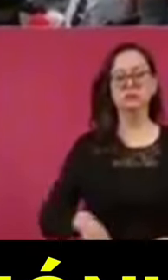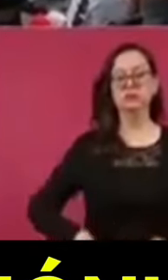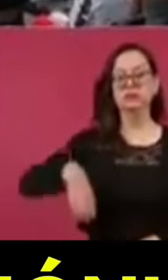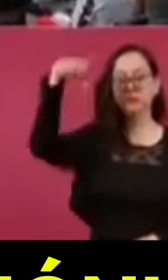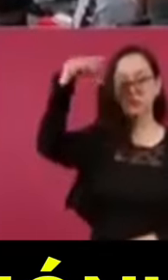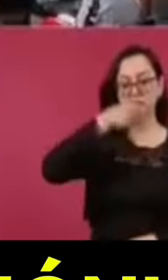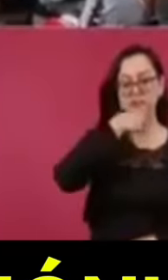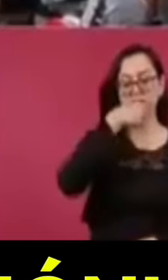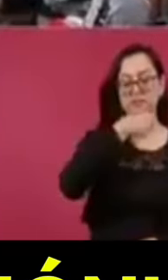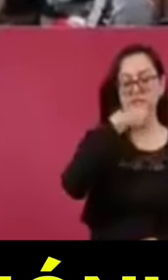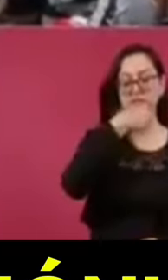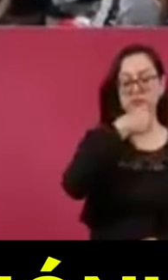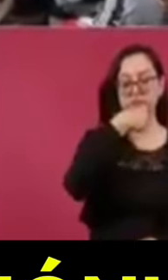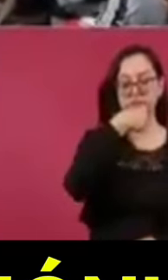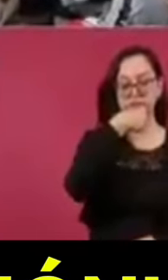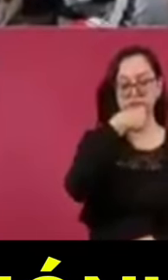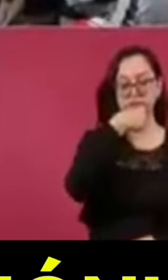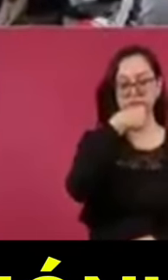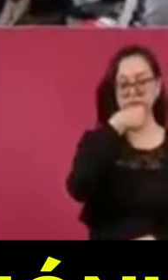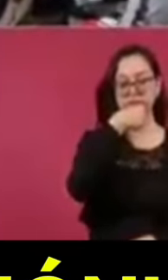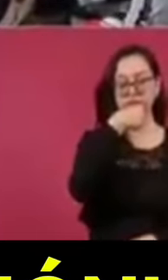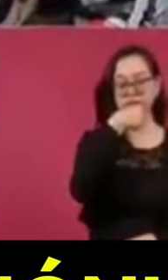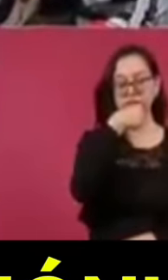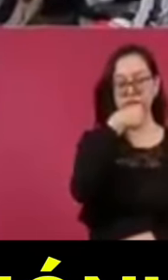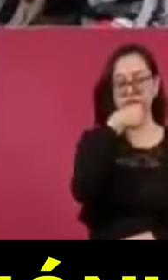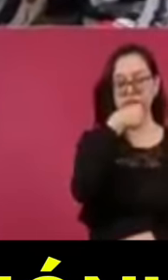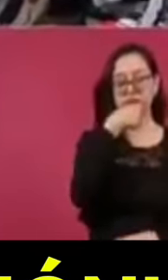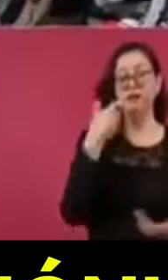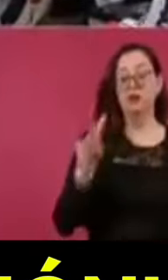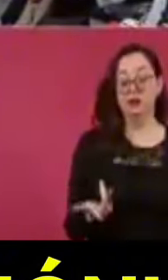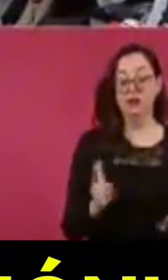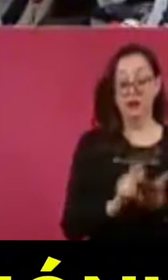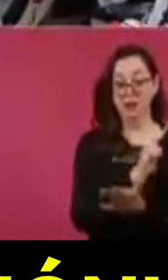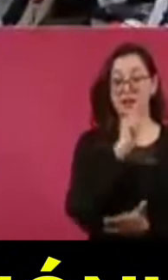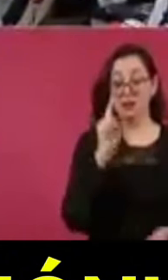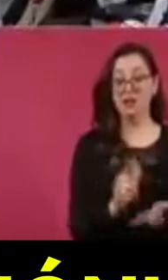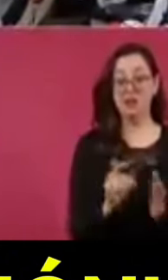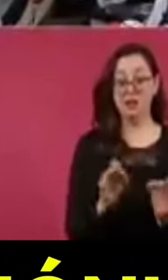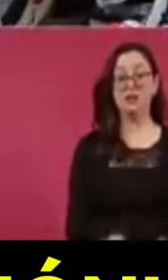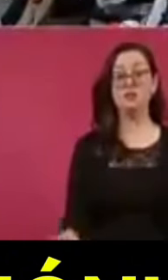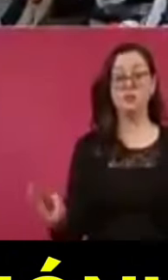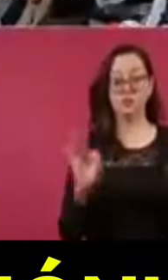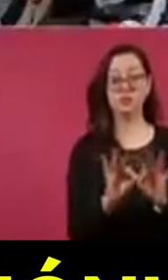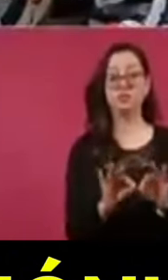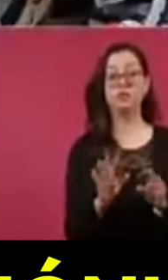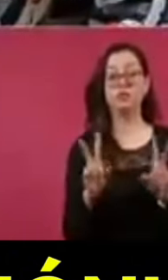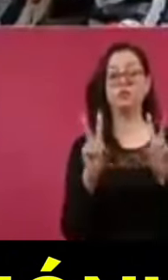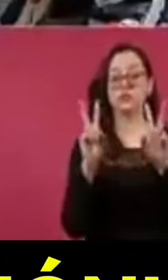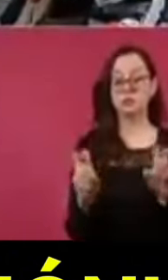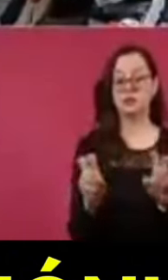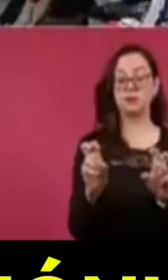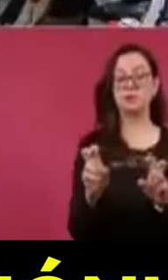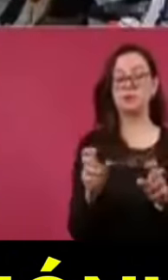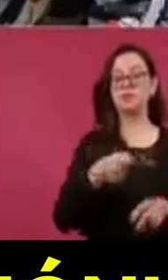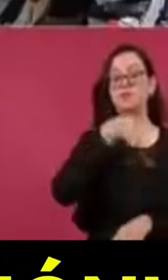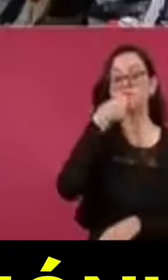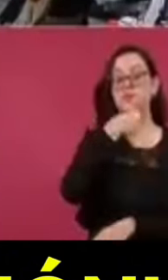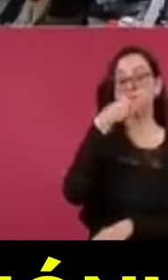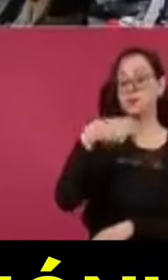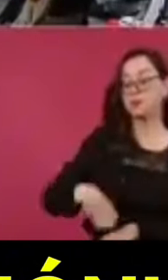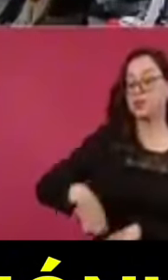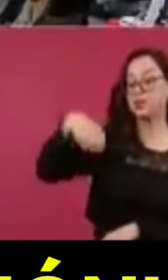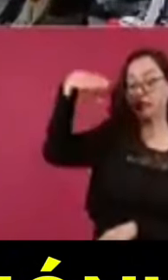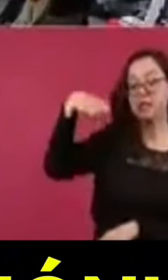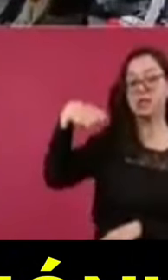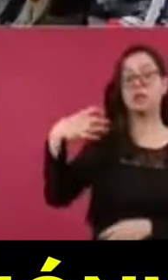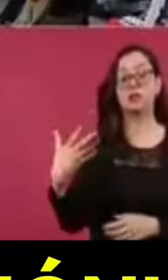Porque es que esta se requiere volver a reformar